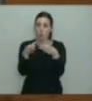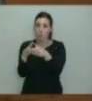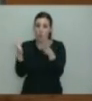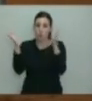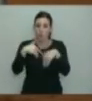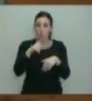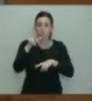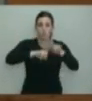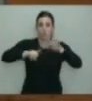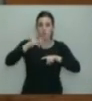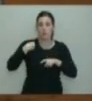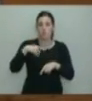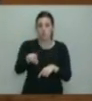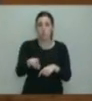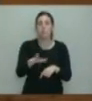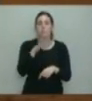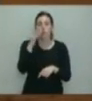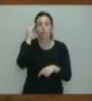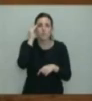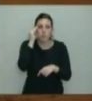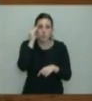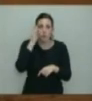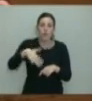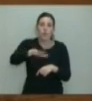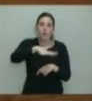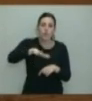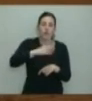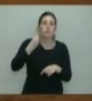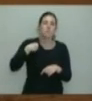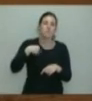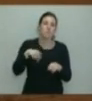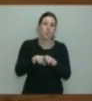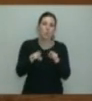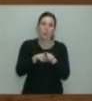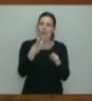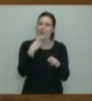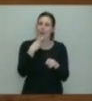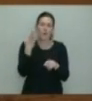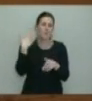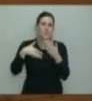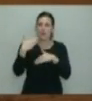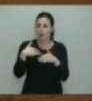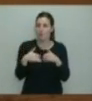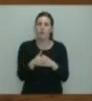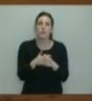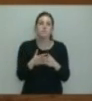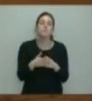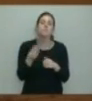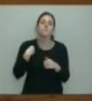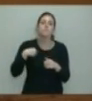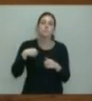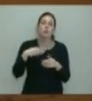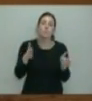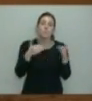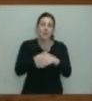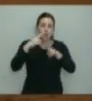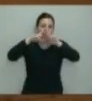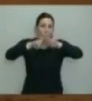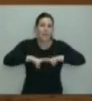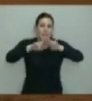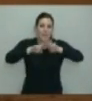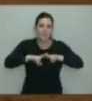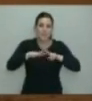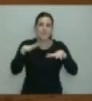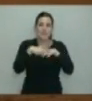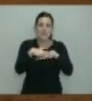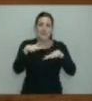problema. Por lo tanto, yo creo que tenemos una zonificación que se ha quedado obsoleta y es en ese marco de esa nueva zonificación, de ese análisis de